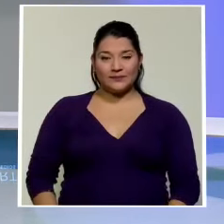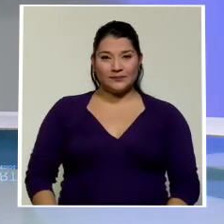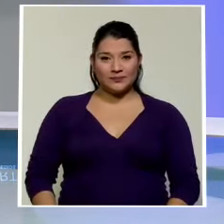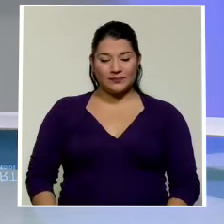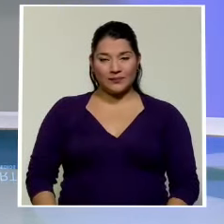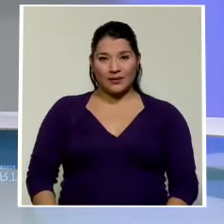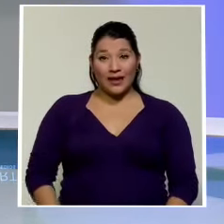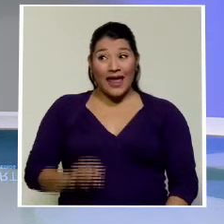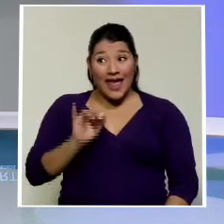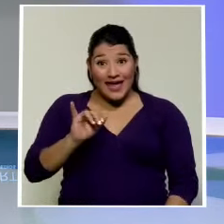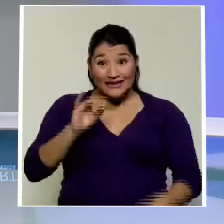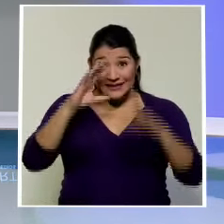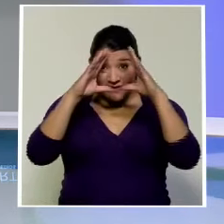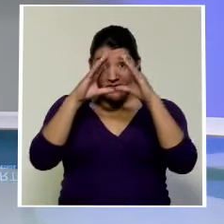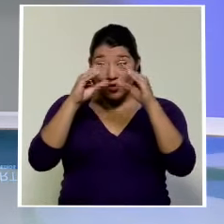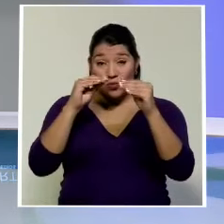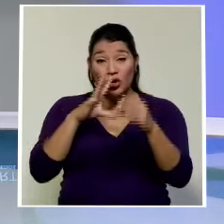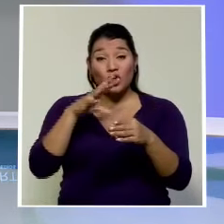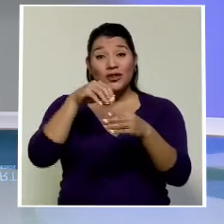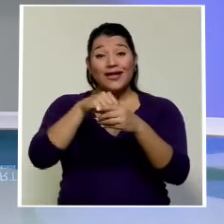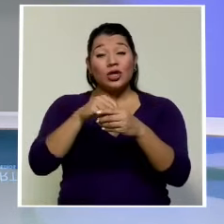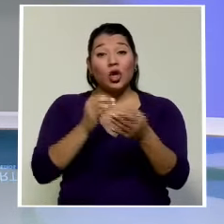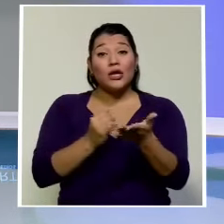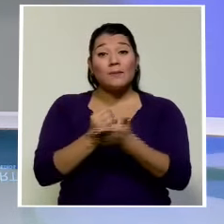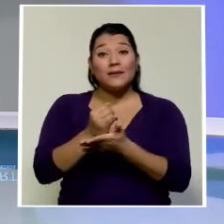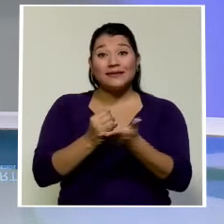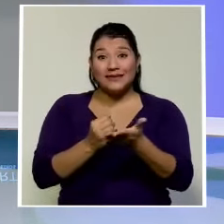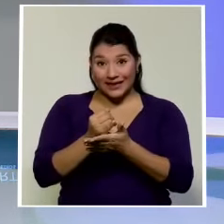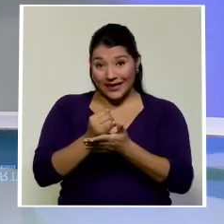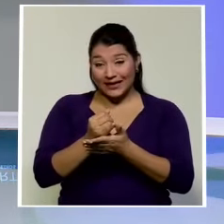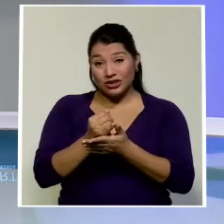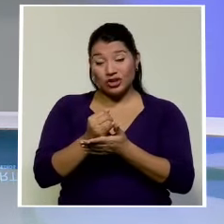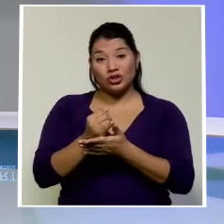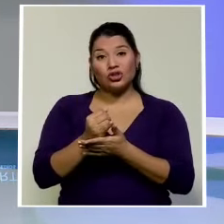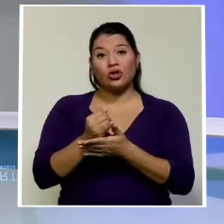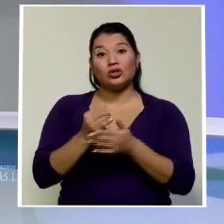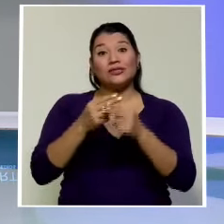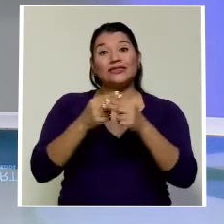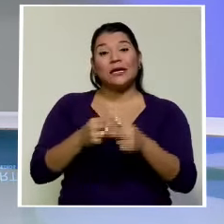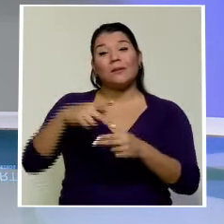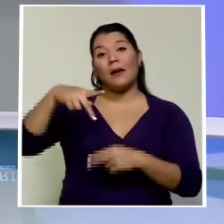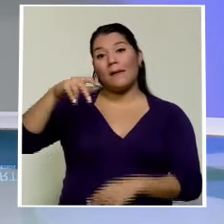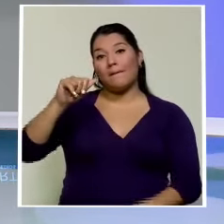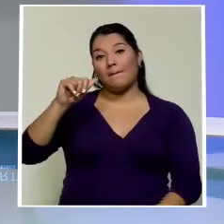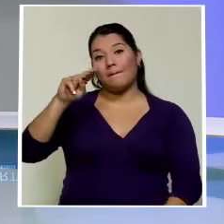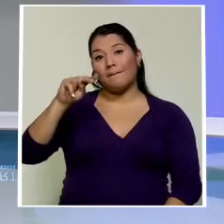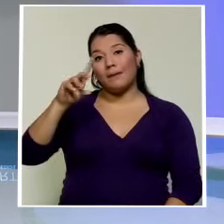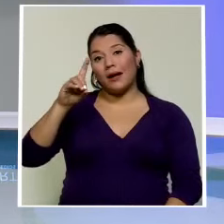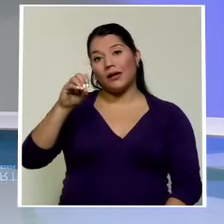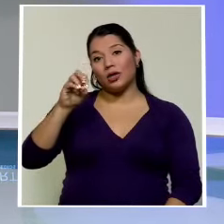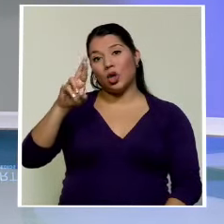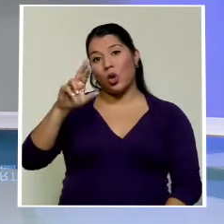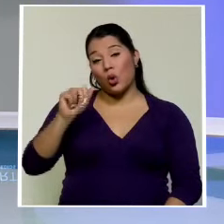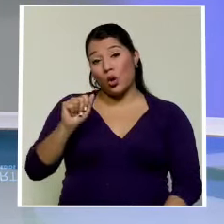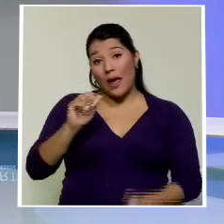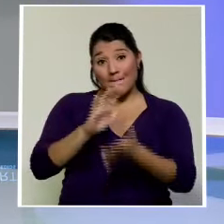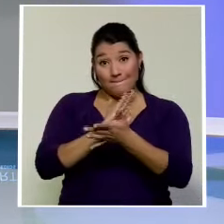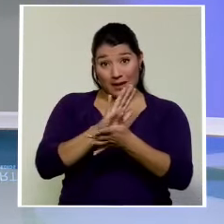forma parte de los hallazgos de la investigación transnacional conocida como los Pandora Papers, de la cual Costa Rica